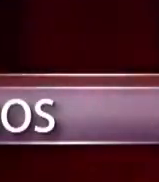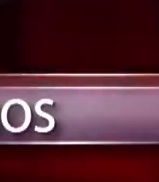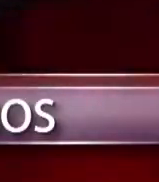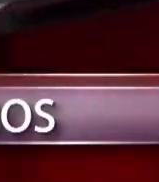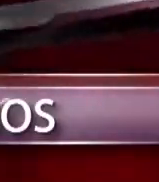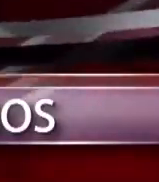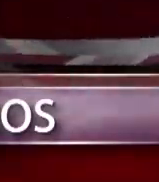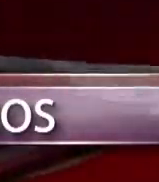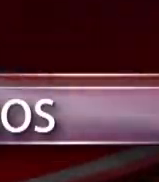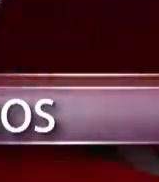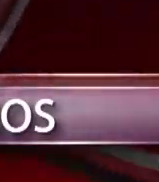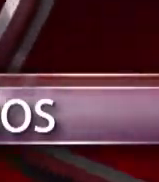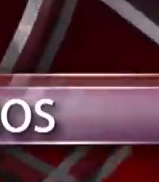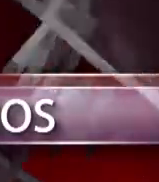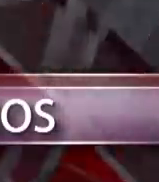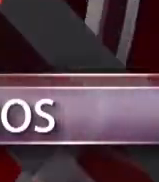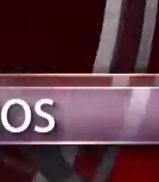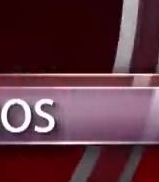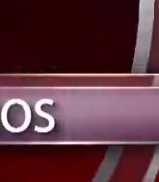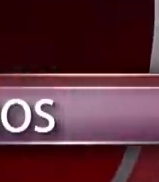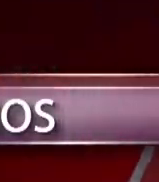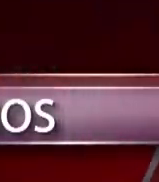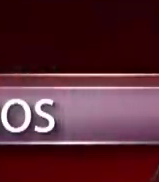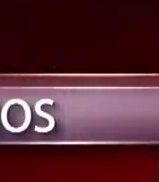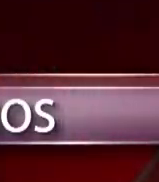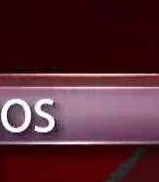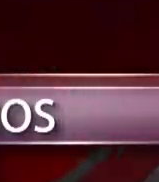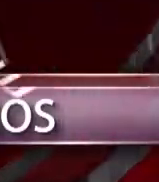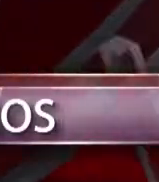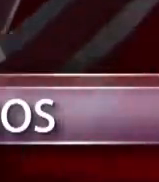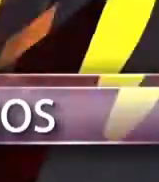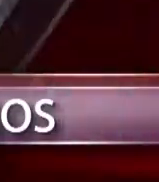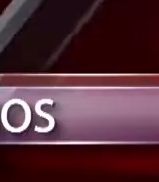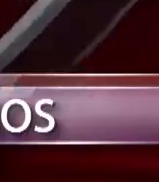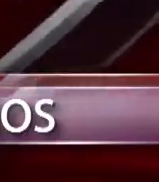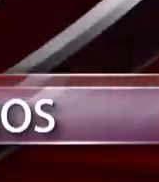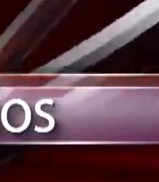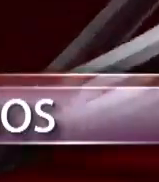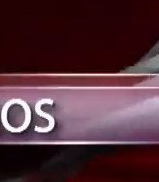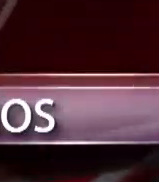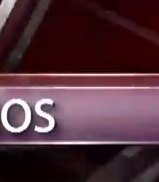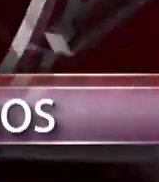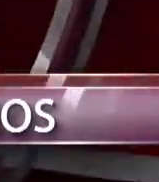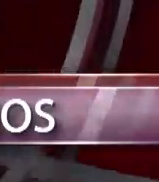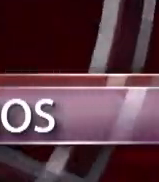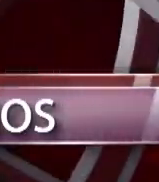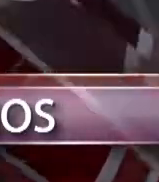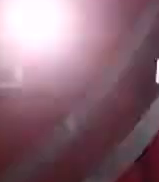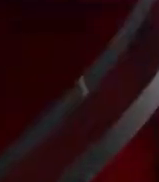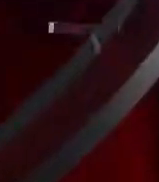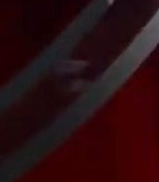Regresamos con TVL Noticias, emisión central, luego de la siguiente pausa promocional.